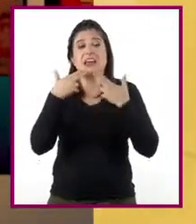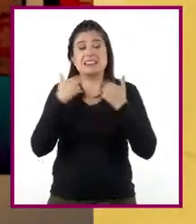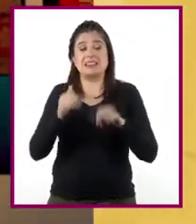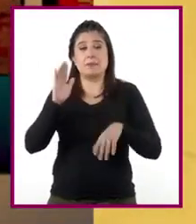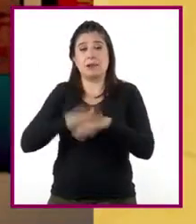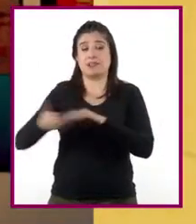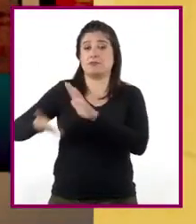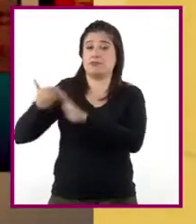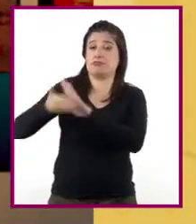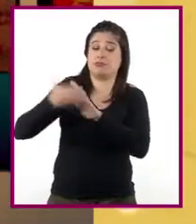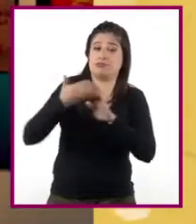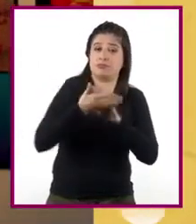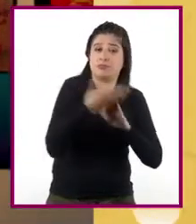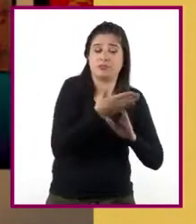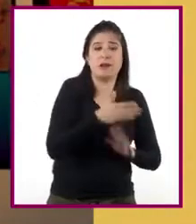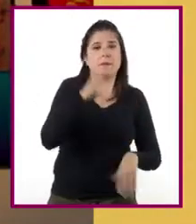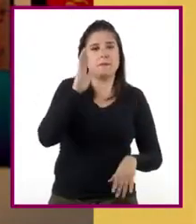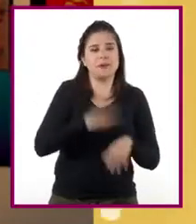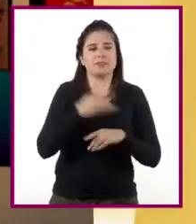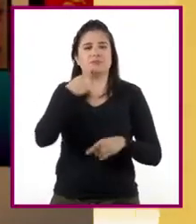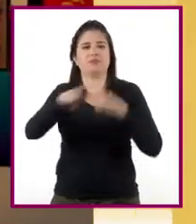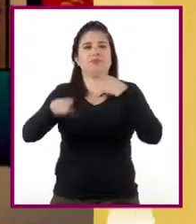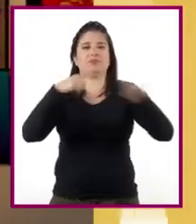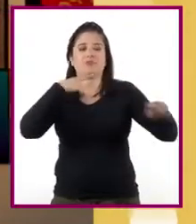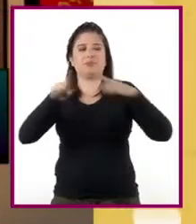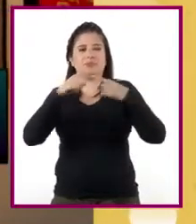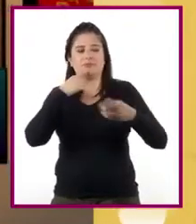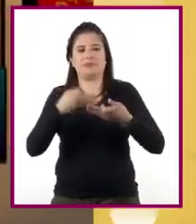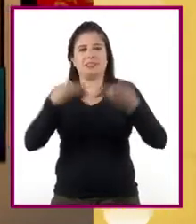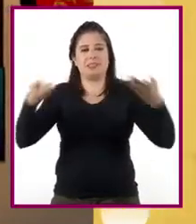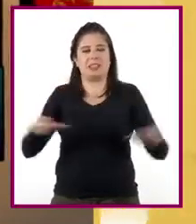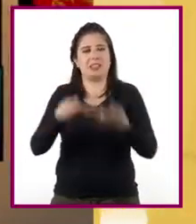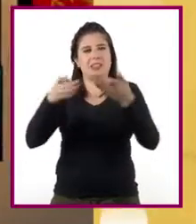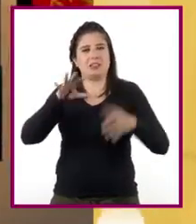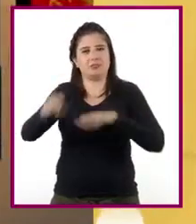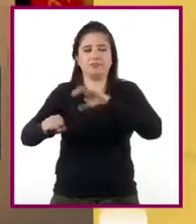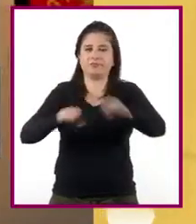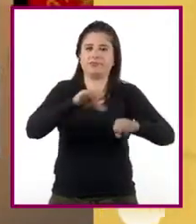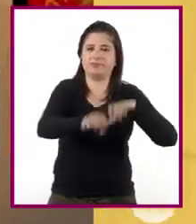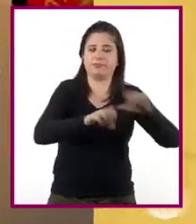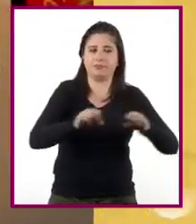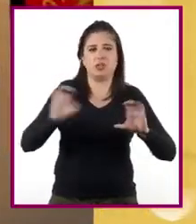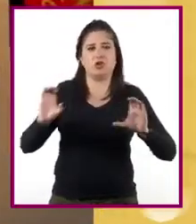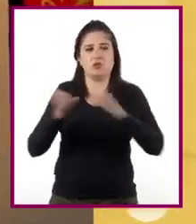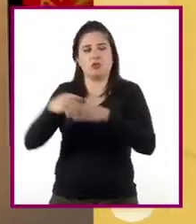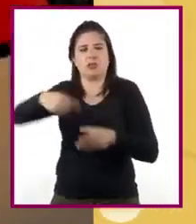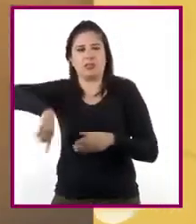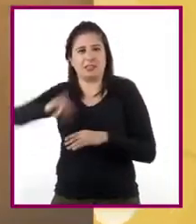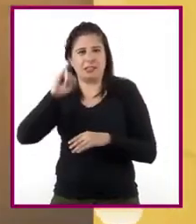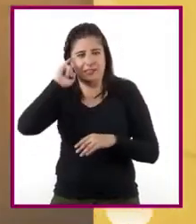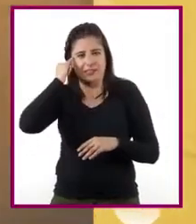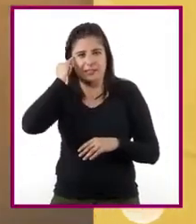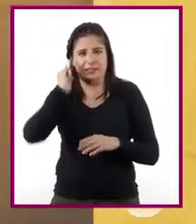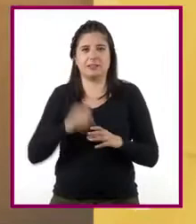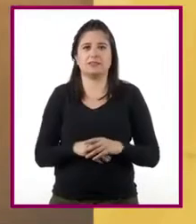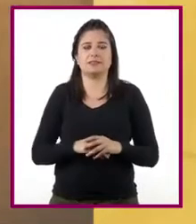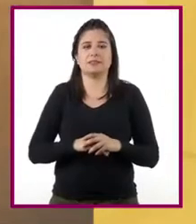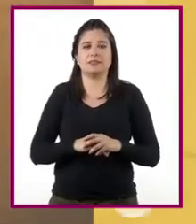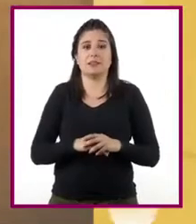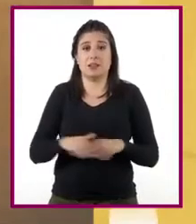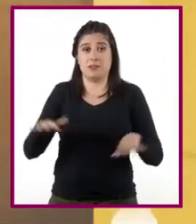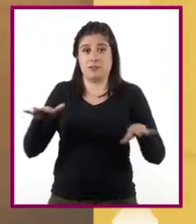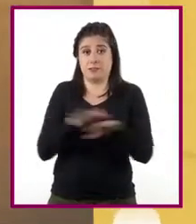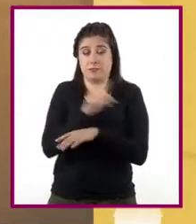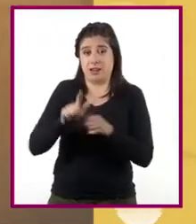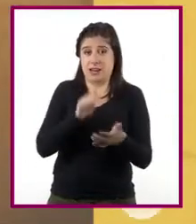haciendas aumentó la demanda de tierras, afectando principalmente a las de las comunidades indígenas. Las